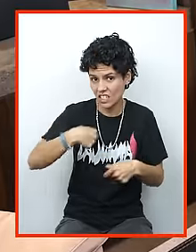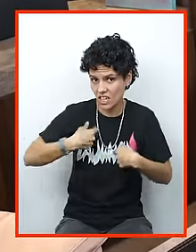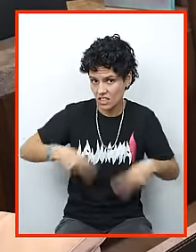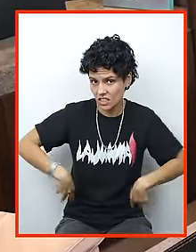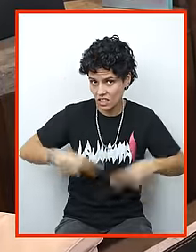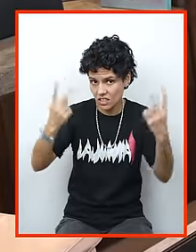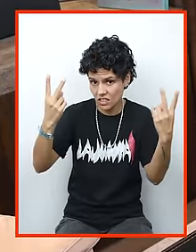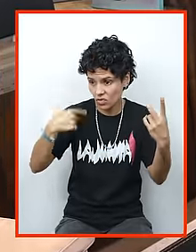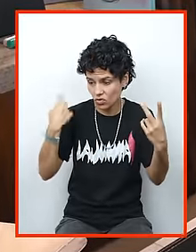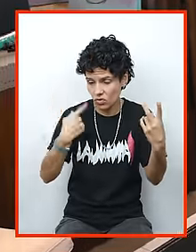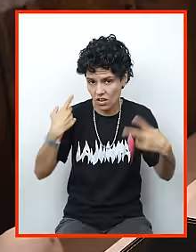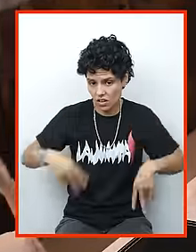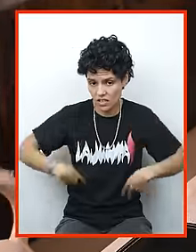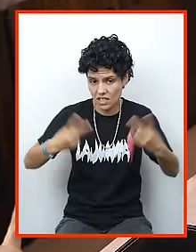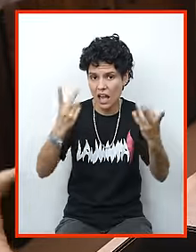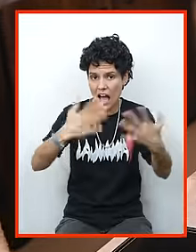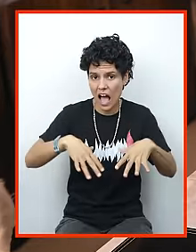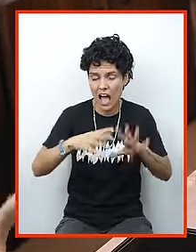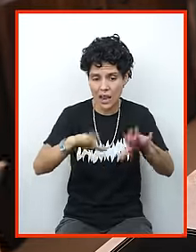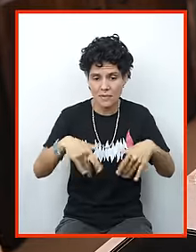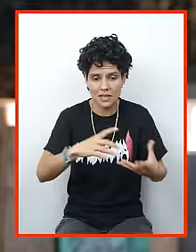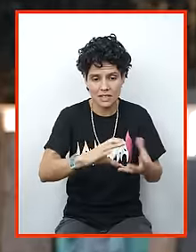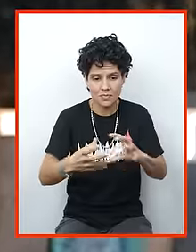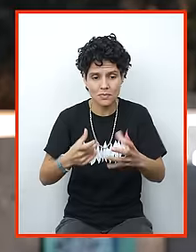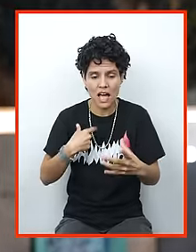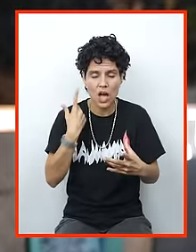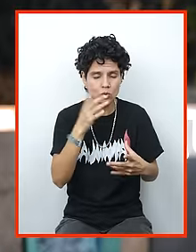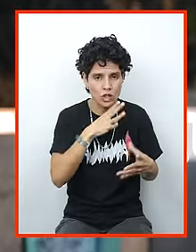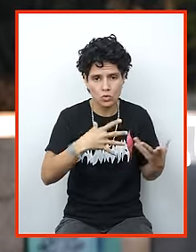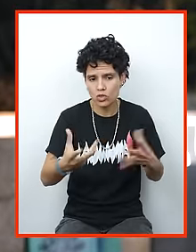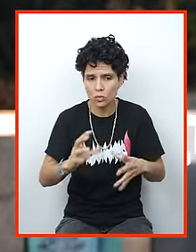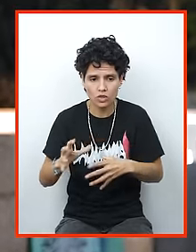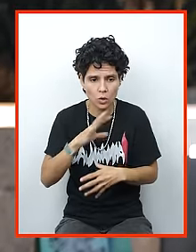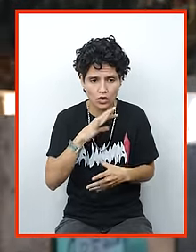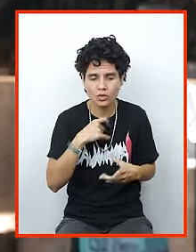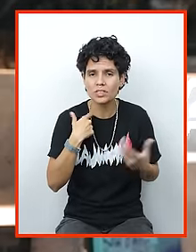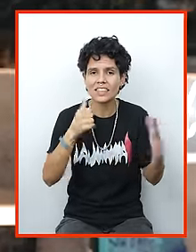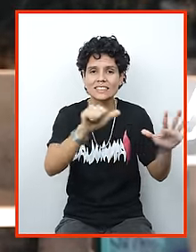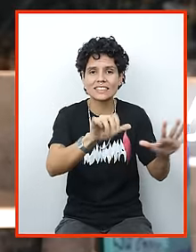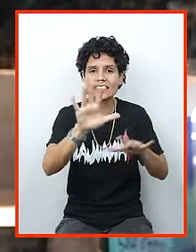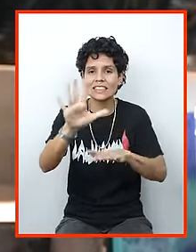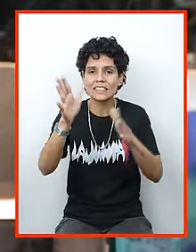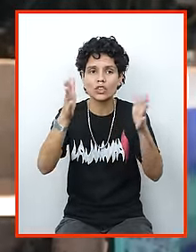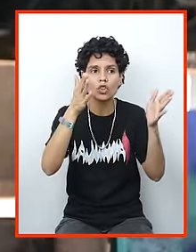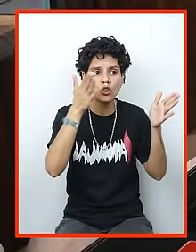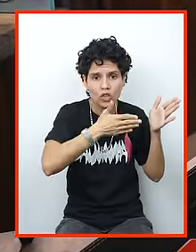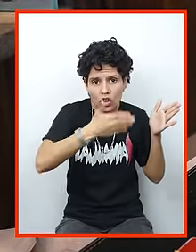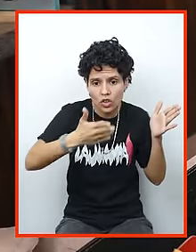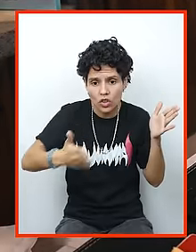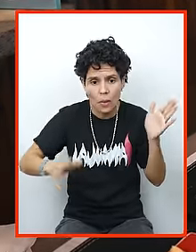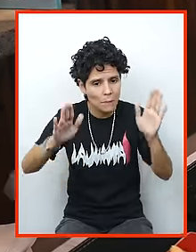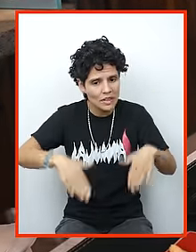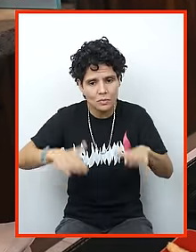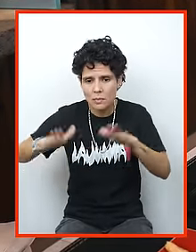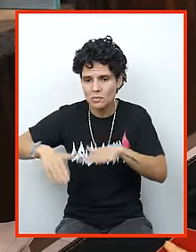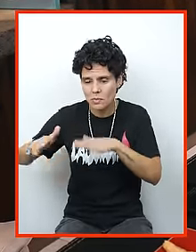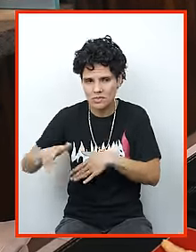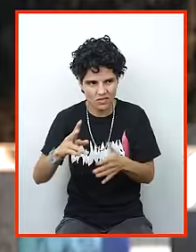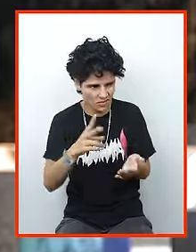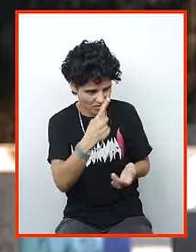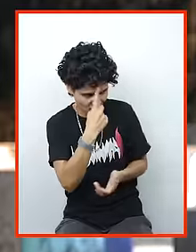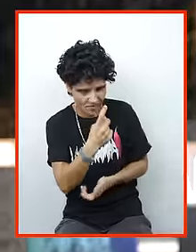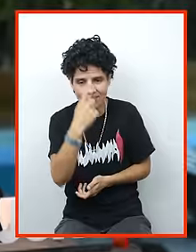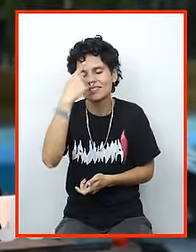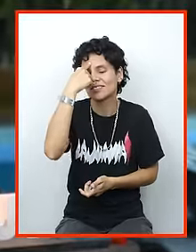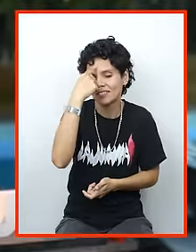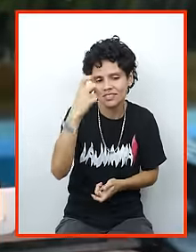contamos que estamos quebrados, ¿no? Sí. Esta misma caja la usamos para todo y lo hacemos por cábala así. Ah, ya, bueno. Lleva 65 programas la misma caja. De verdad.